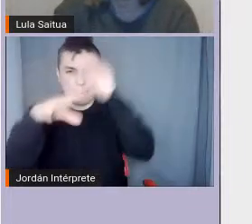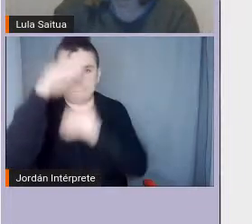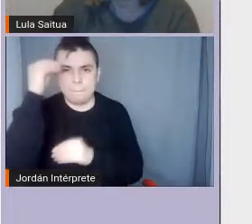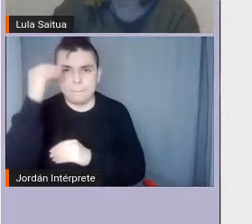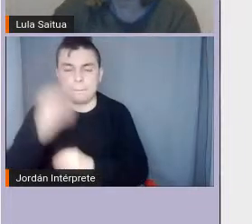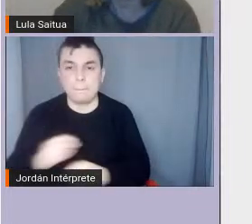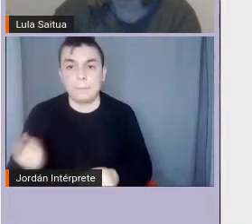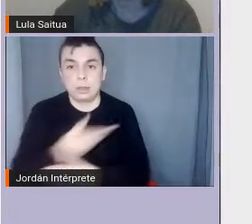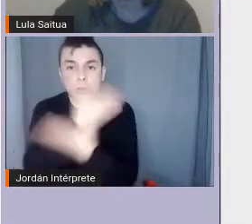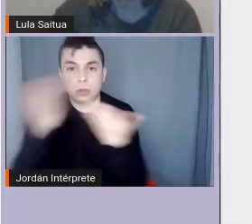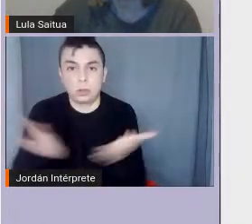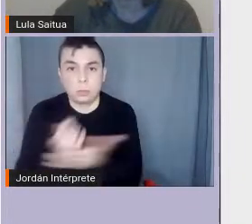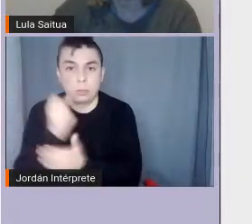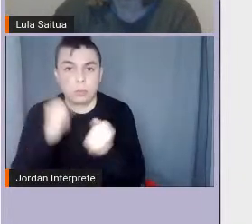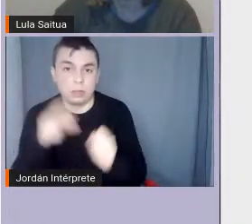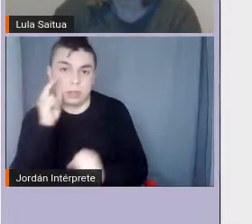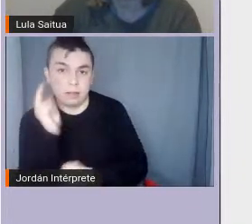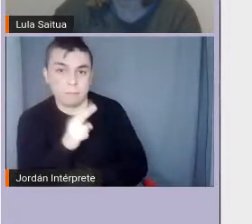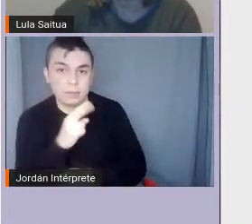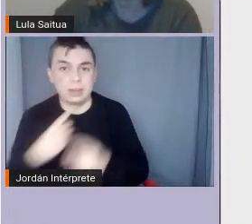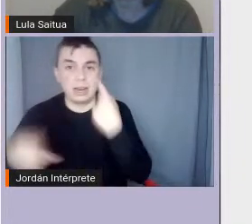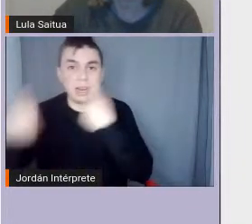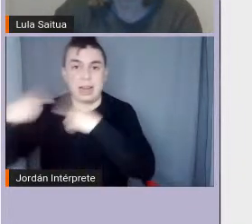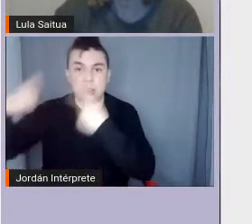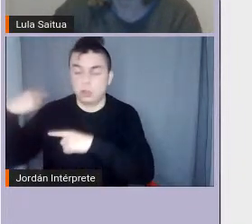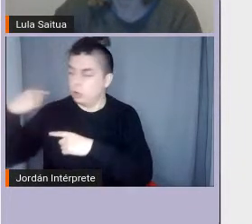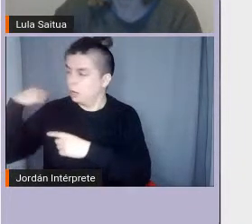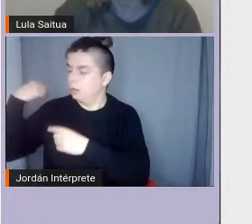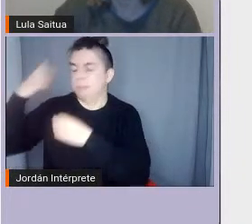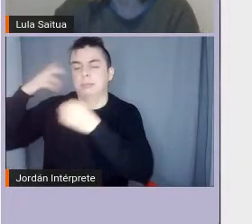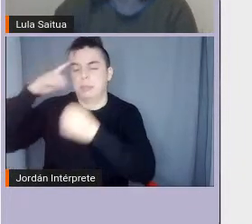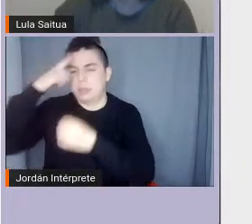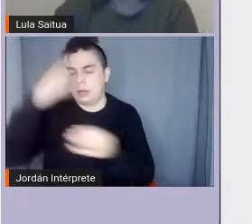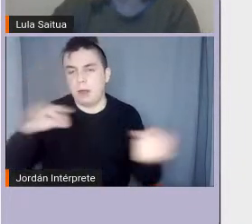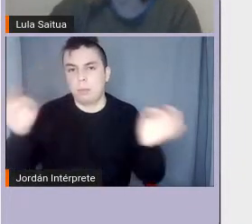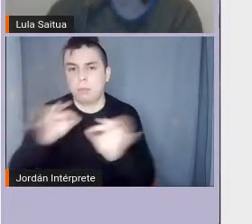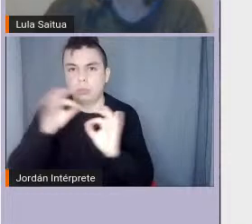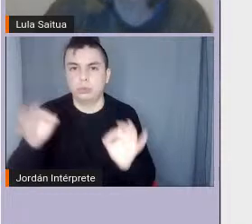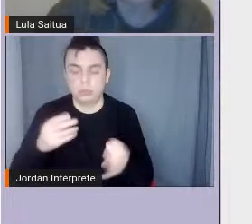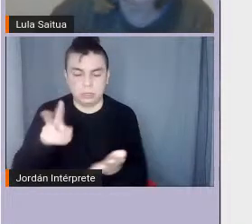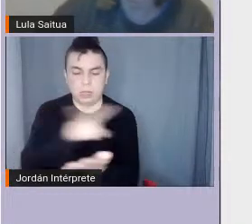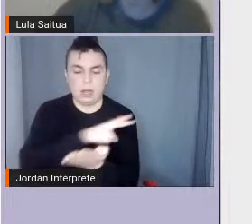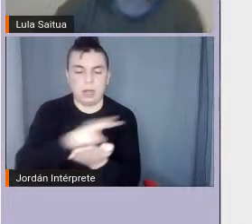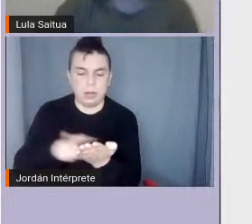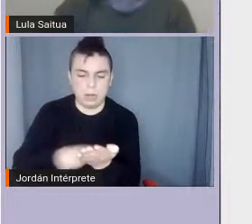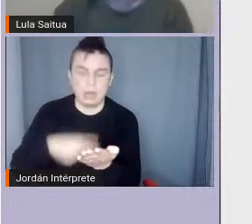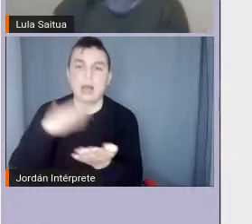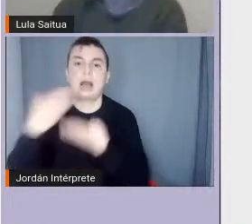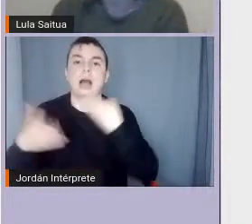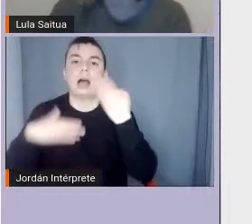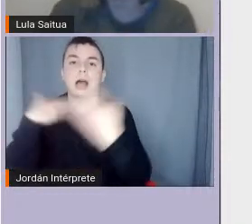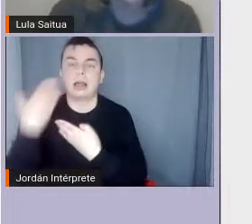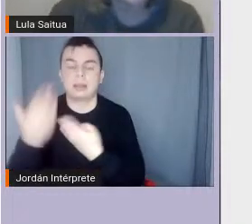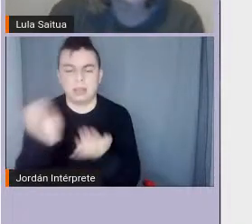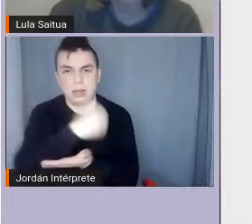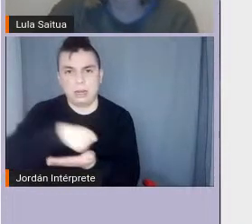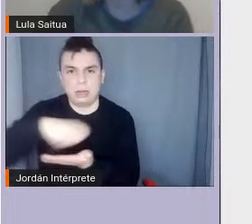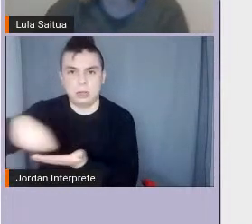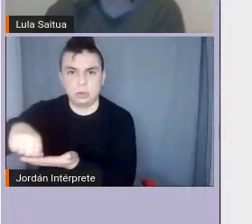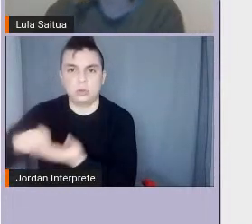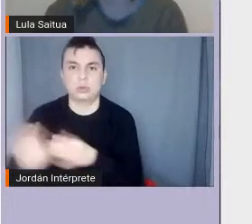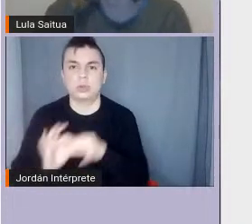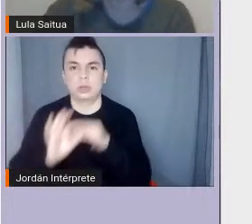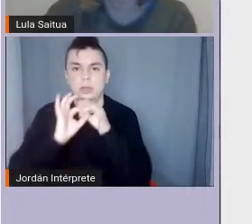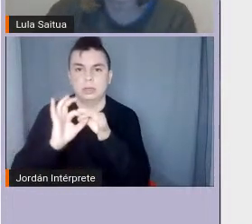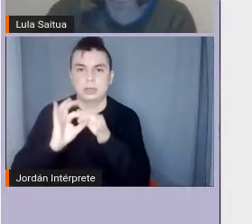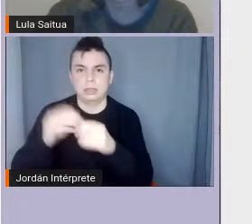poquito, historia de la música, lectura cantada, escritura, y bueno, y vuelvo a Agradecerle a